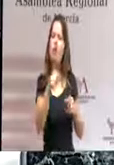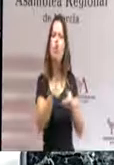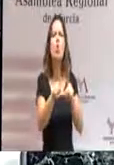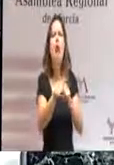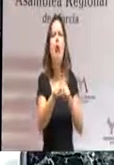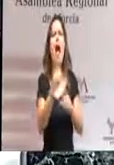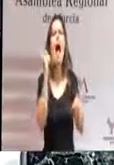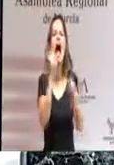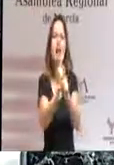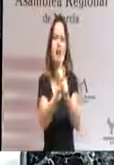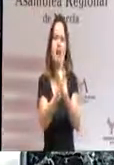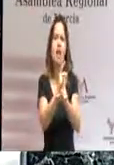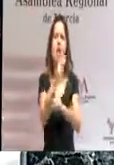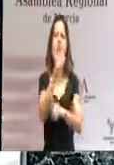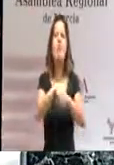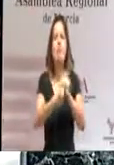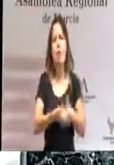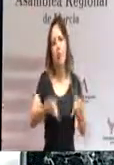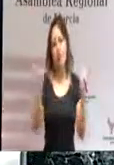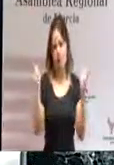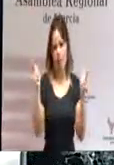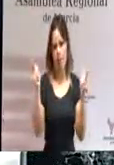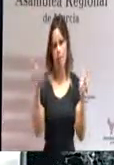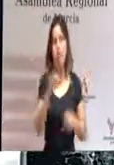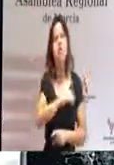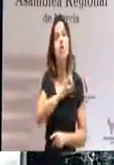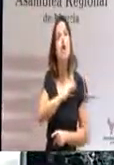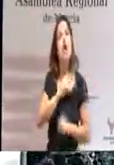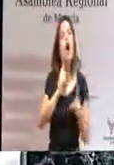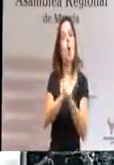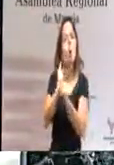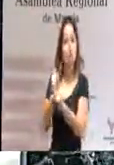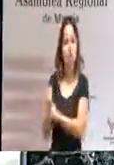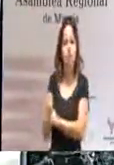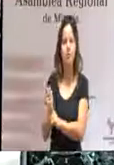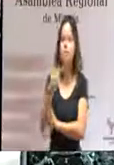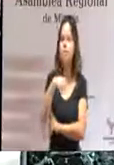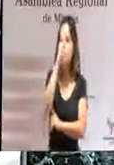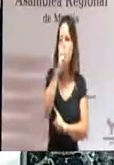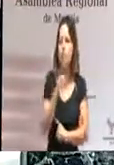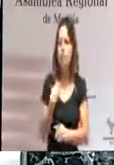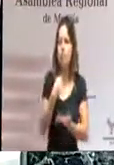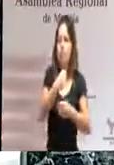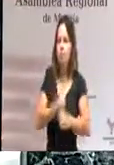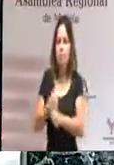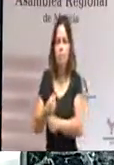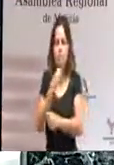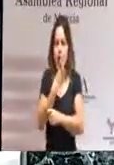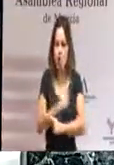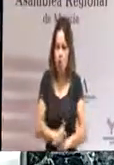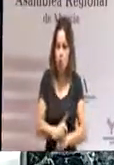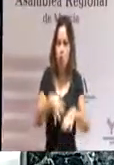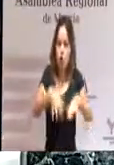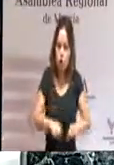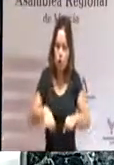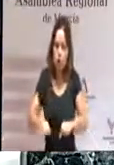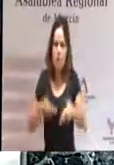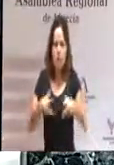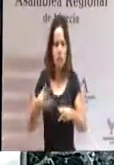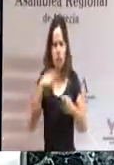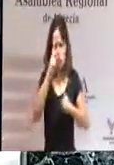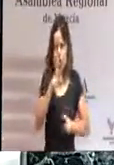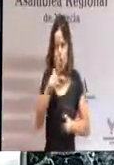un ataque a la democracia. Señorías de la oposición, no han sabido situarse, coger su sitio. Les cuesta